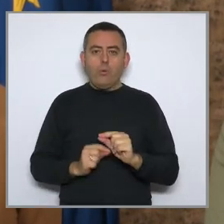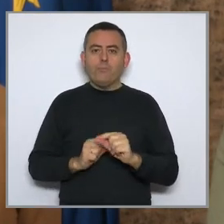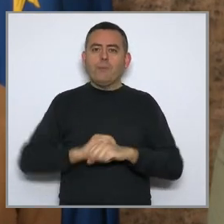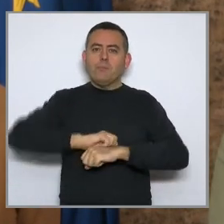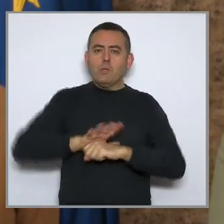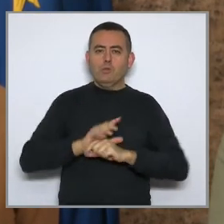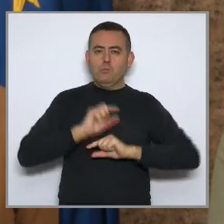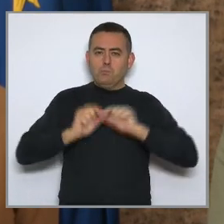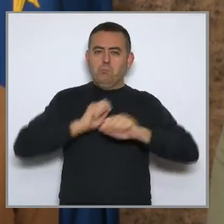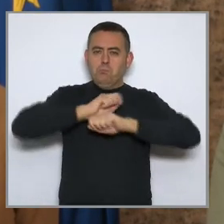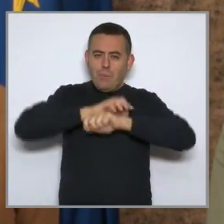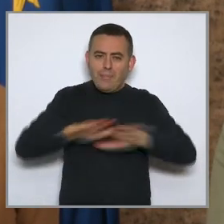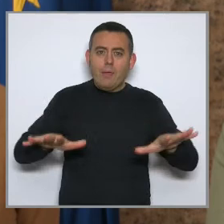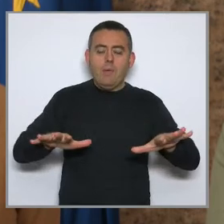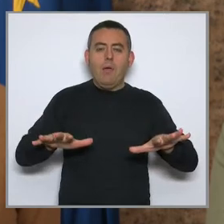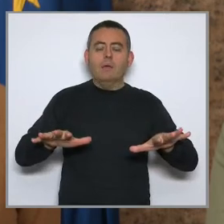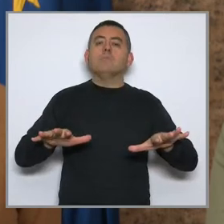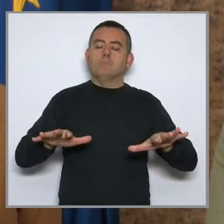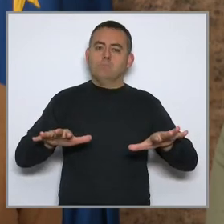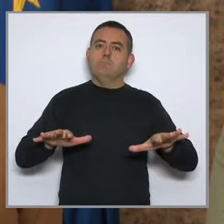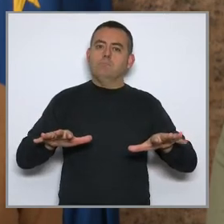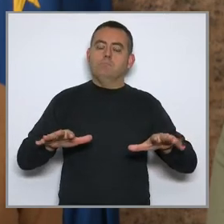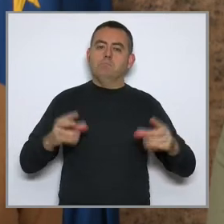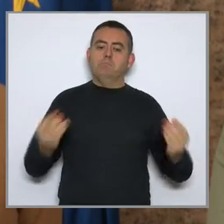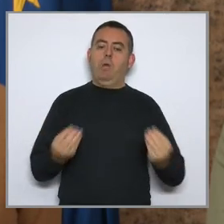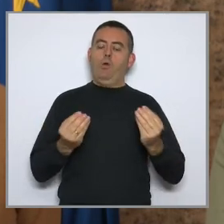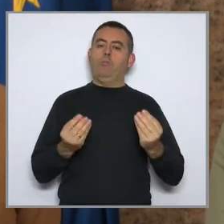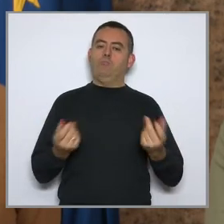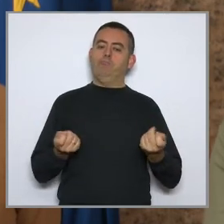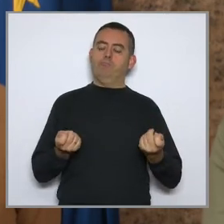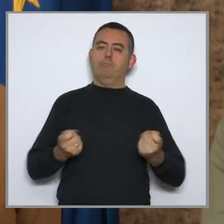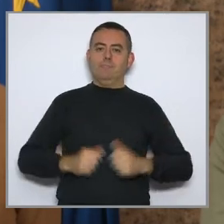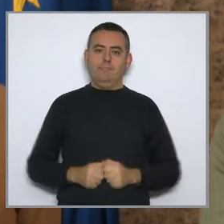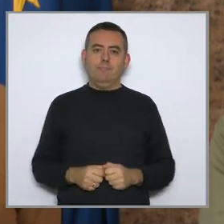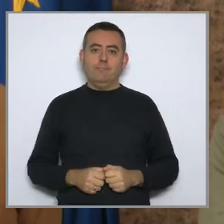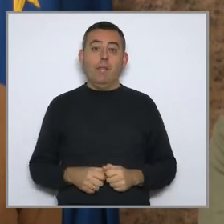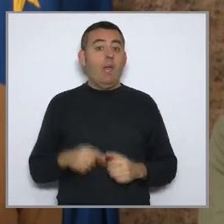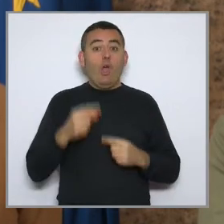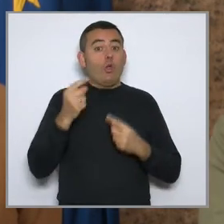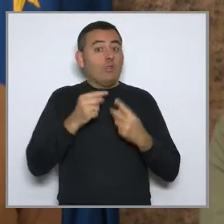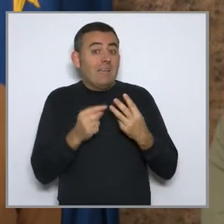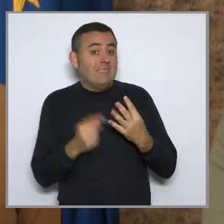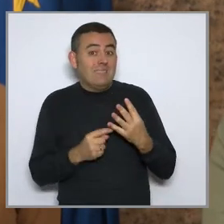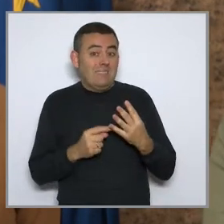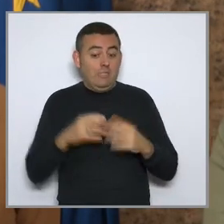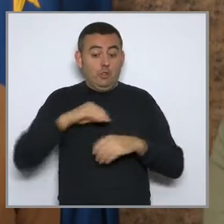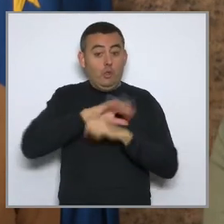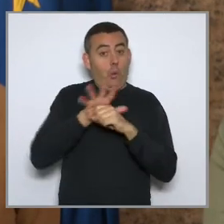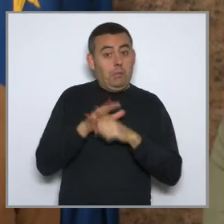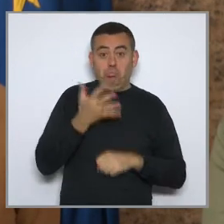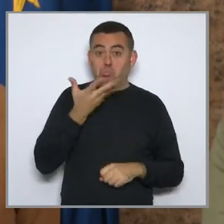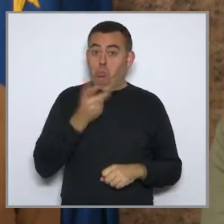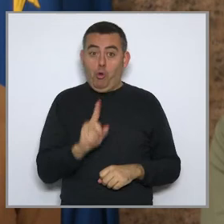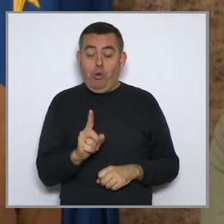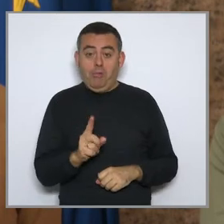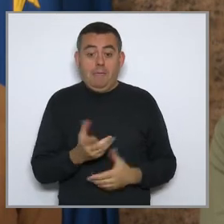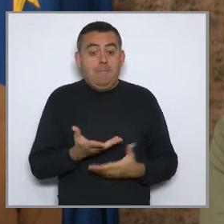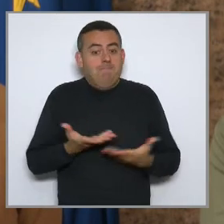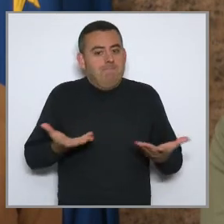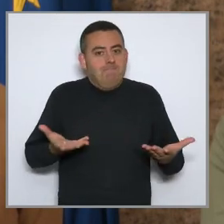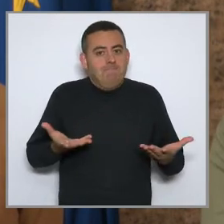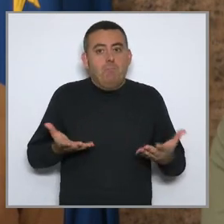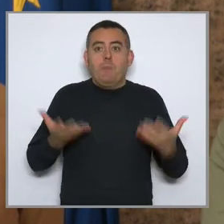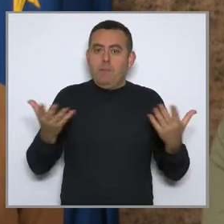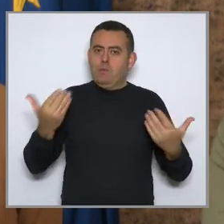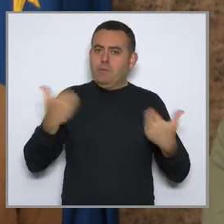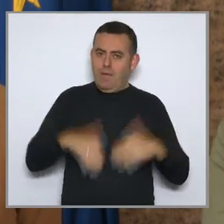cosas que desgraciadamente aún no tenemos conocimiento. La ciencia ha hecho un esfuerzo enorme. En menos de un año se ha conseguido vacunas,